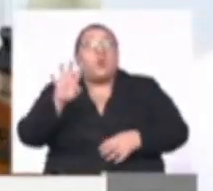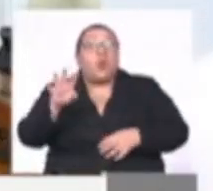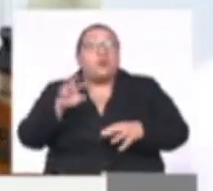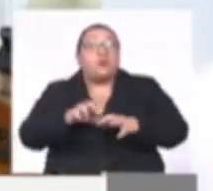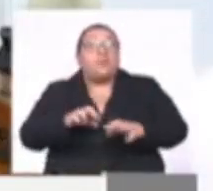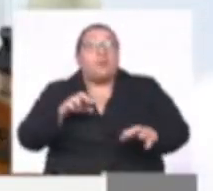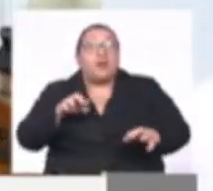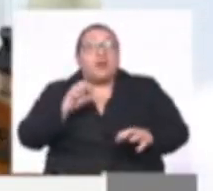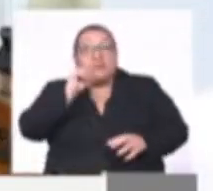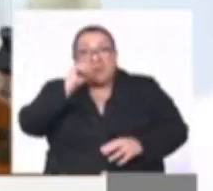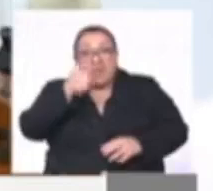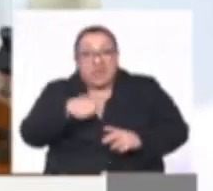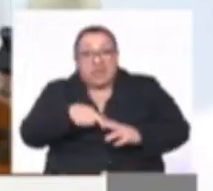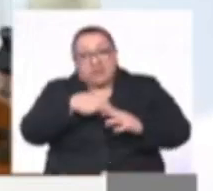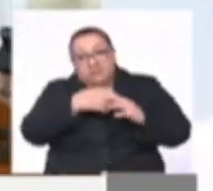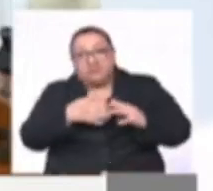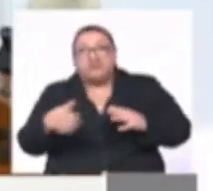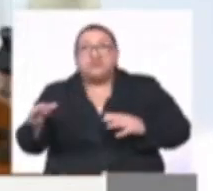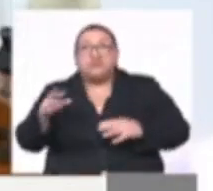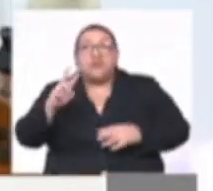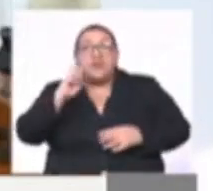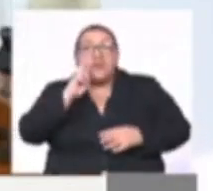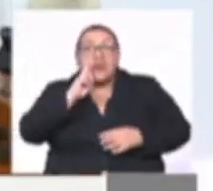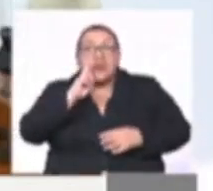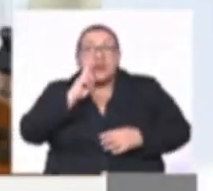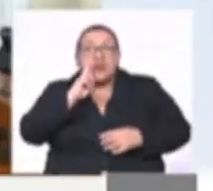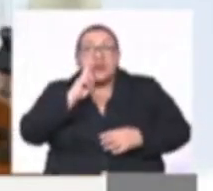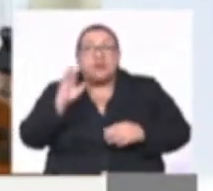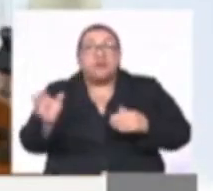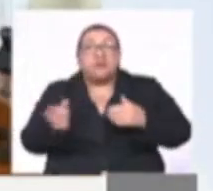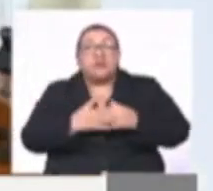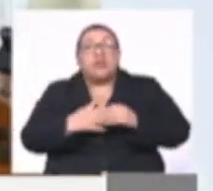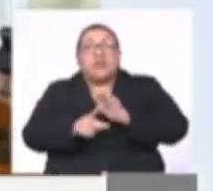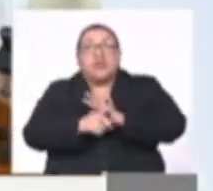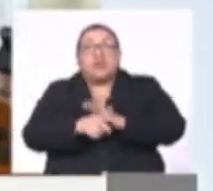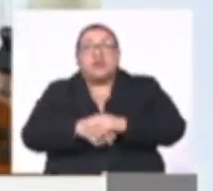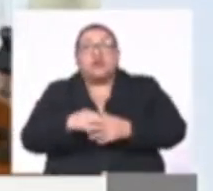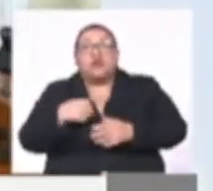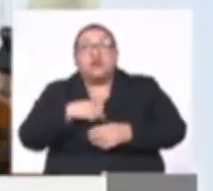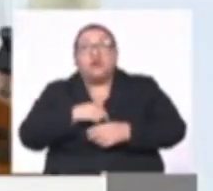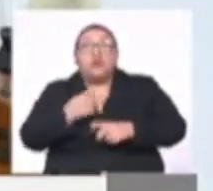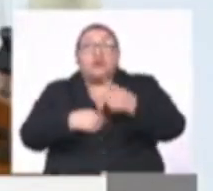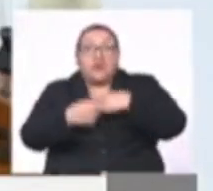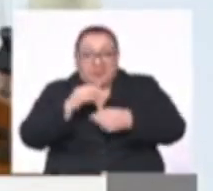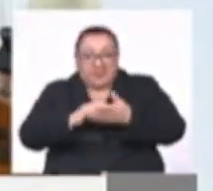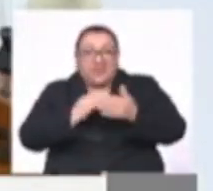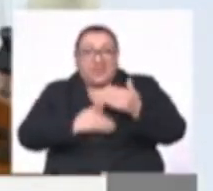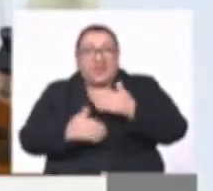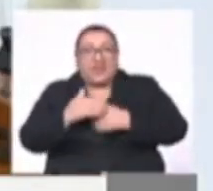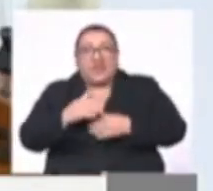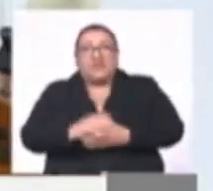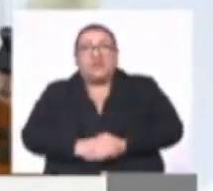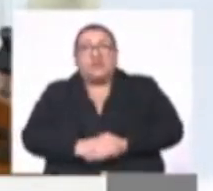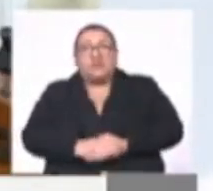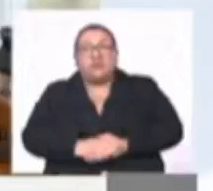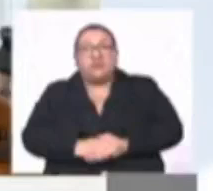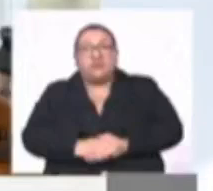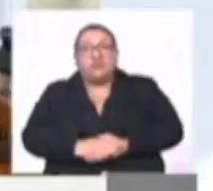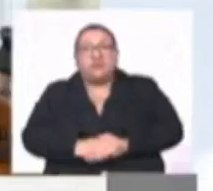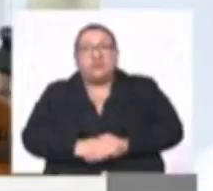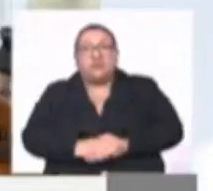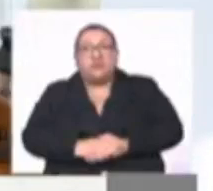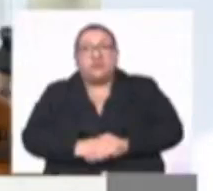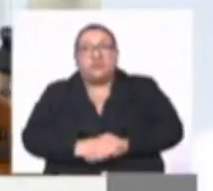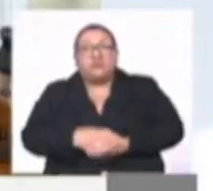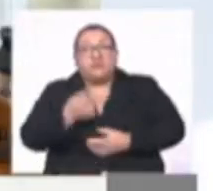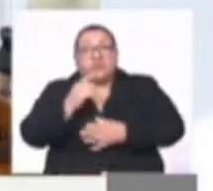plenos a partir del día de mañana hasta el día viernes por cierre de legislatura. Nosotros vamos a volver más adelante, mi estimado César, amigos televidentes, por